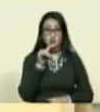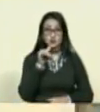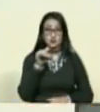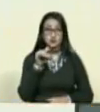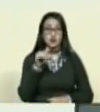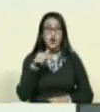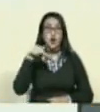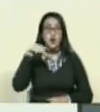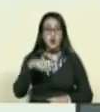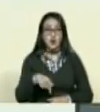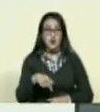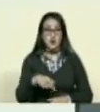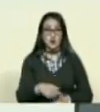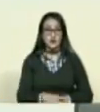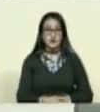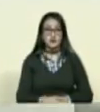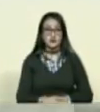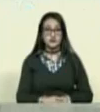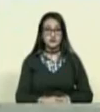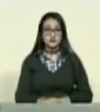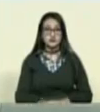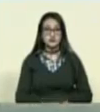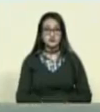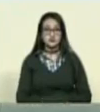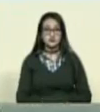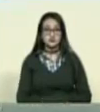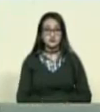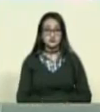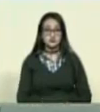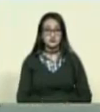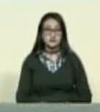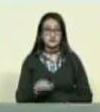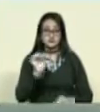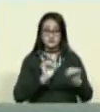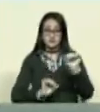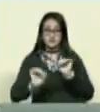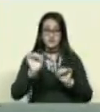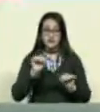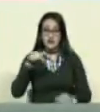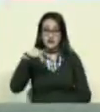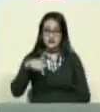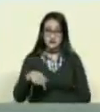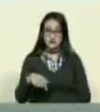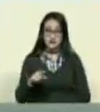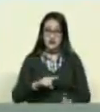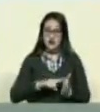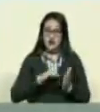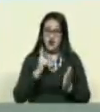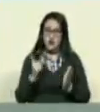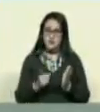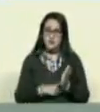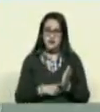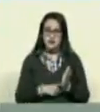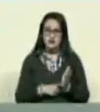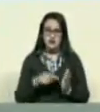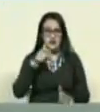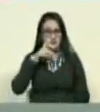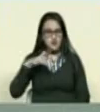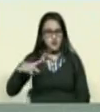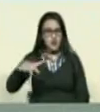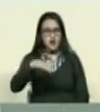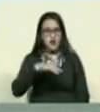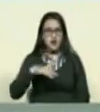realizando el día de hoy. Justamente tienen que ver con la defensa de la soberanía, la integridad y la dignidad del